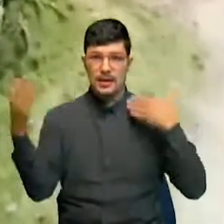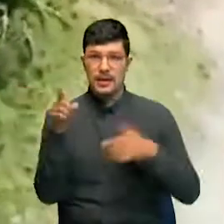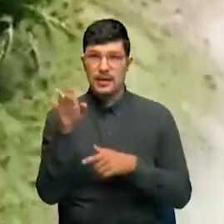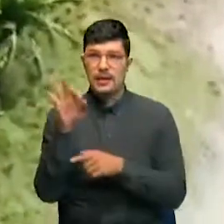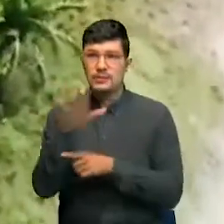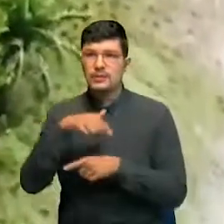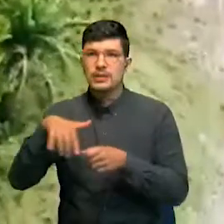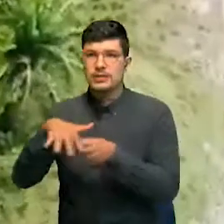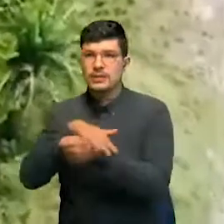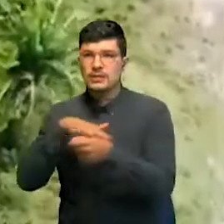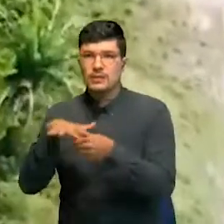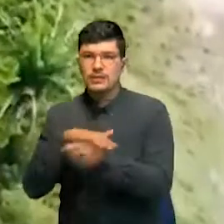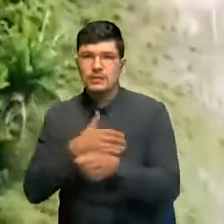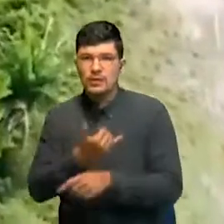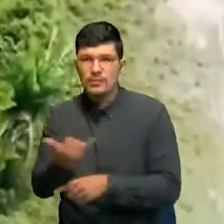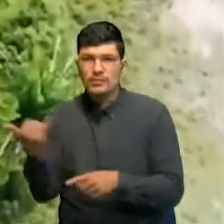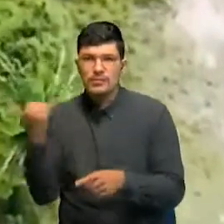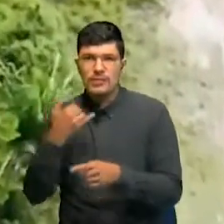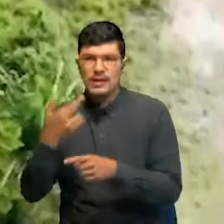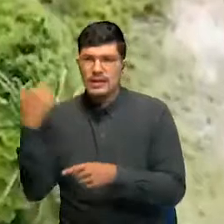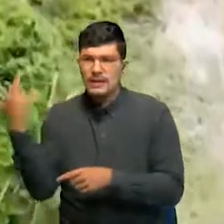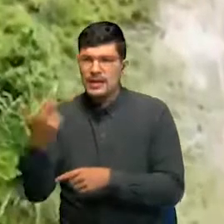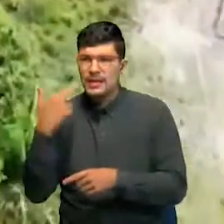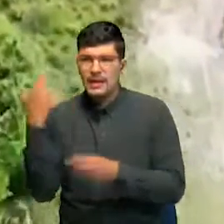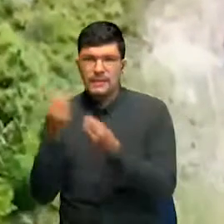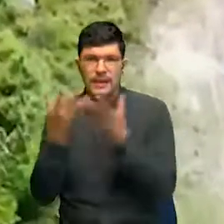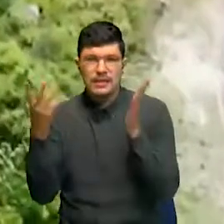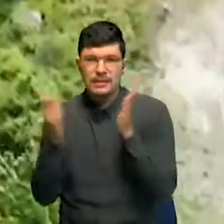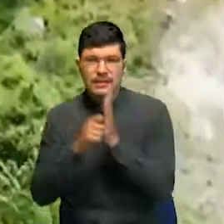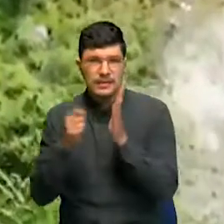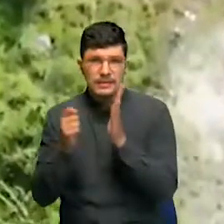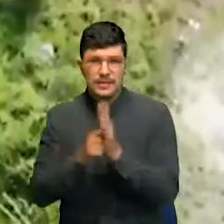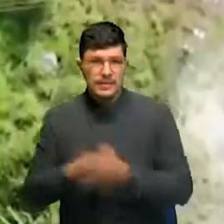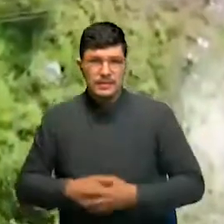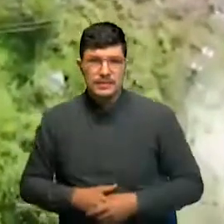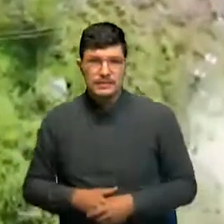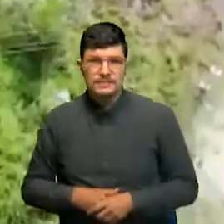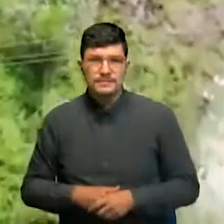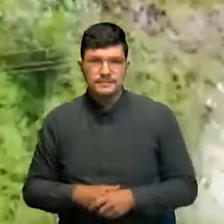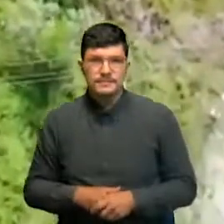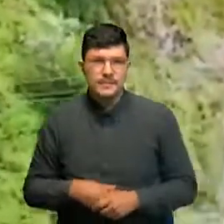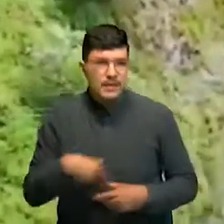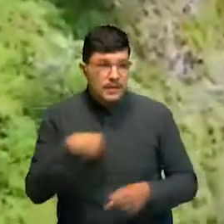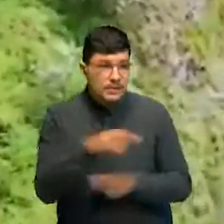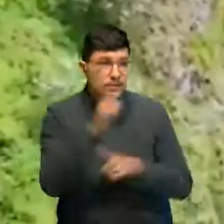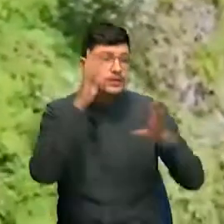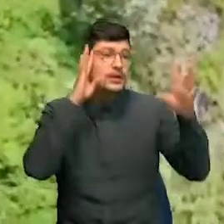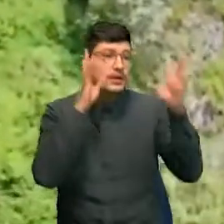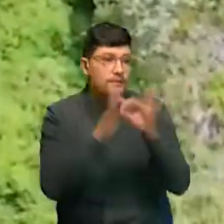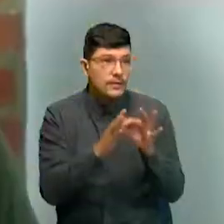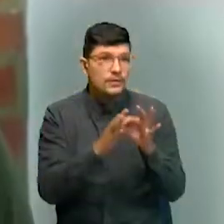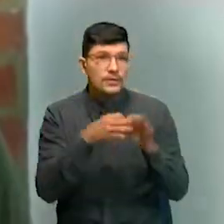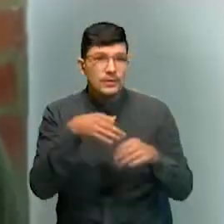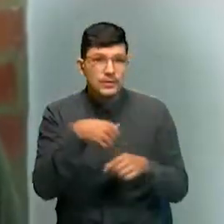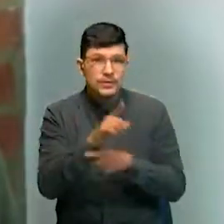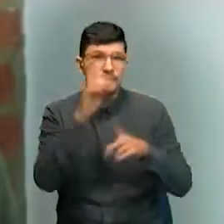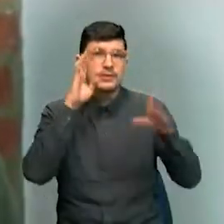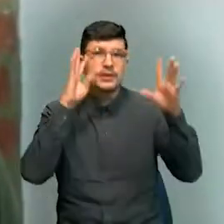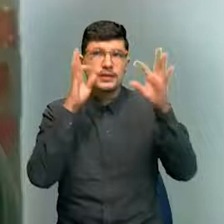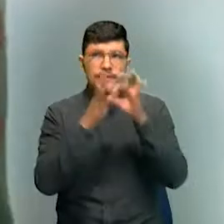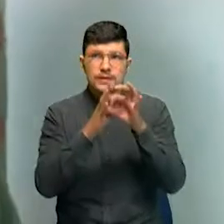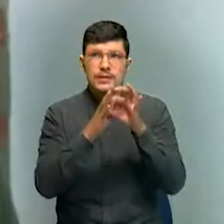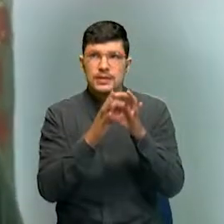incidentes que se vienen presentando con bastante frecuencia. En donde se depositaron hidrocarburos sobre